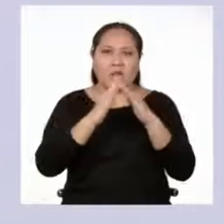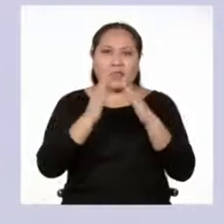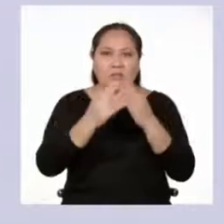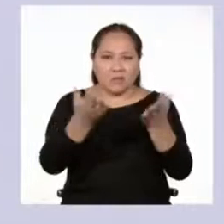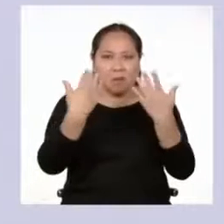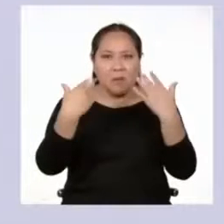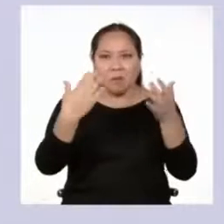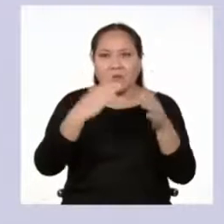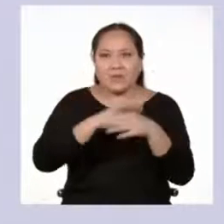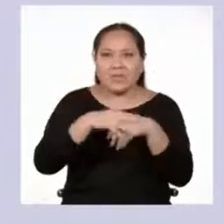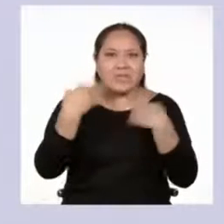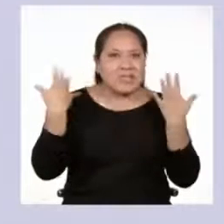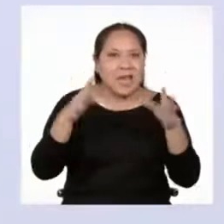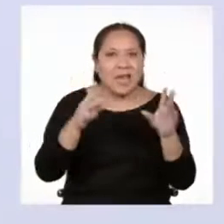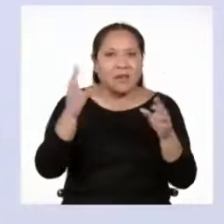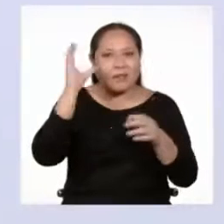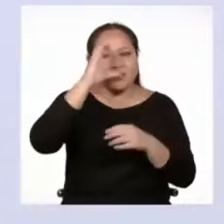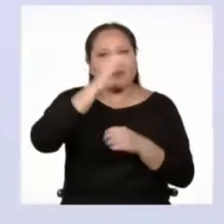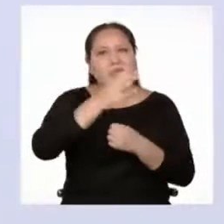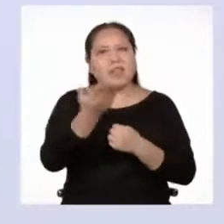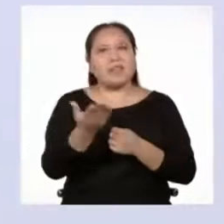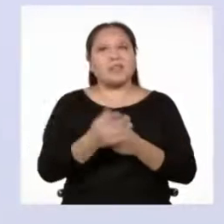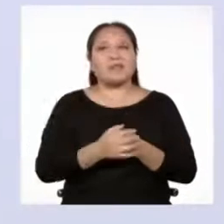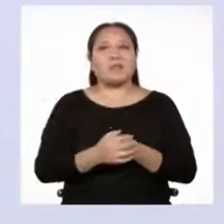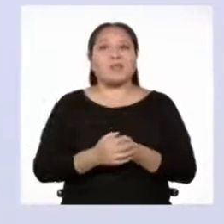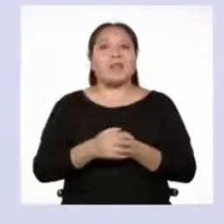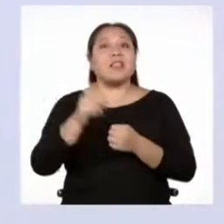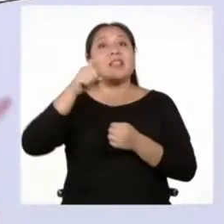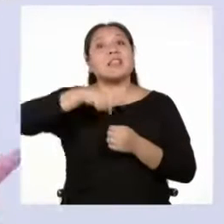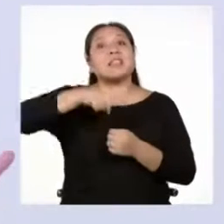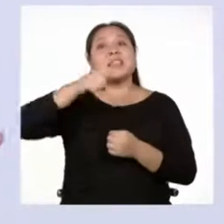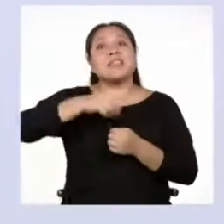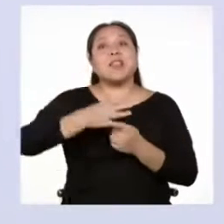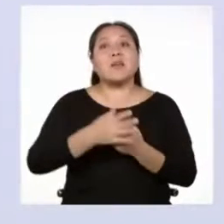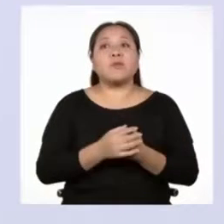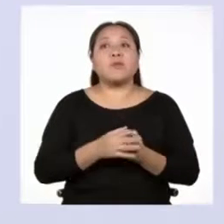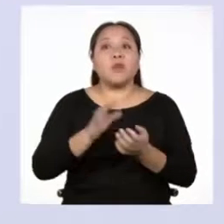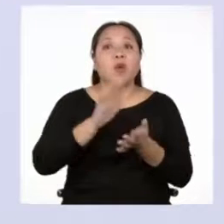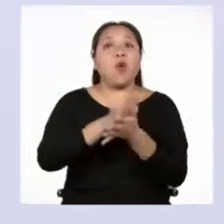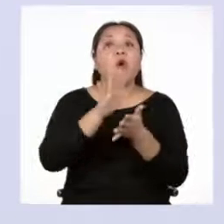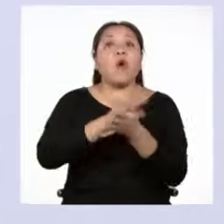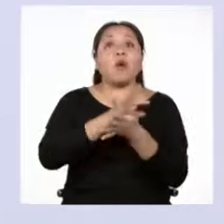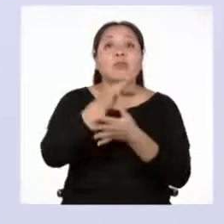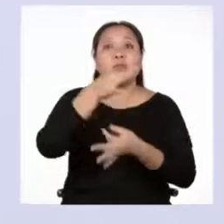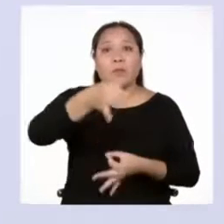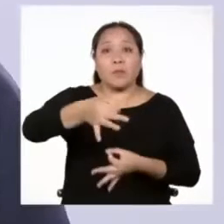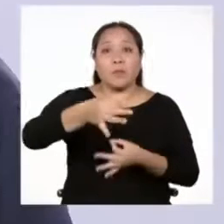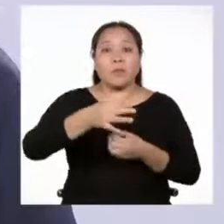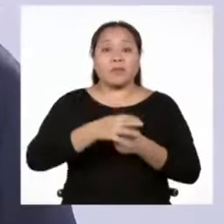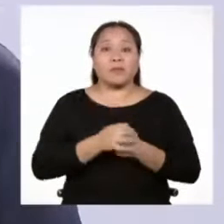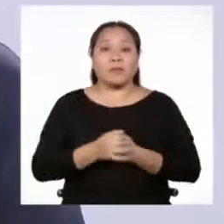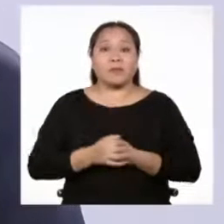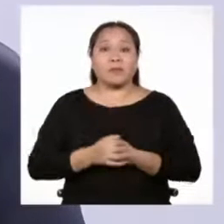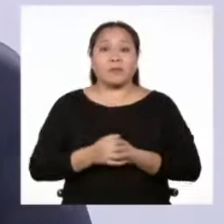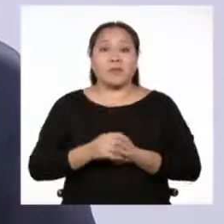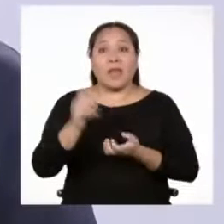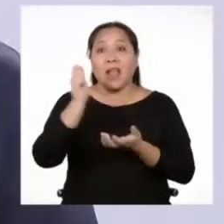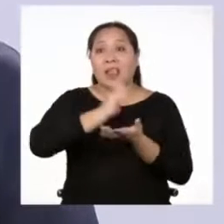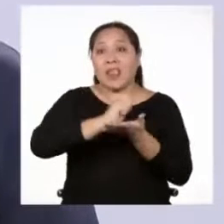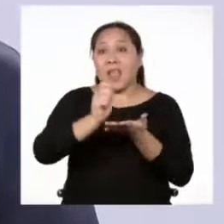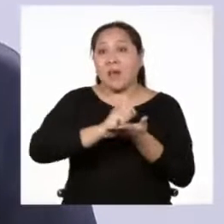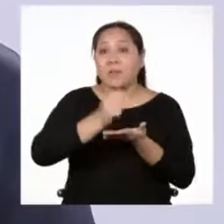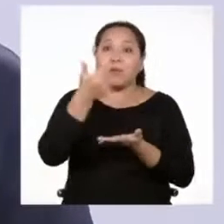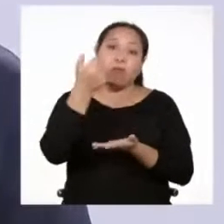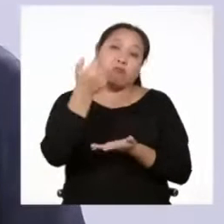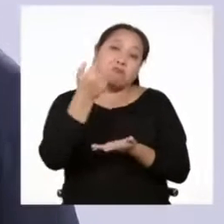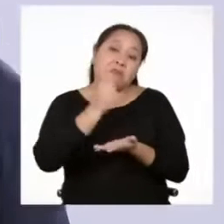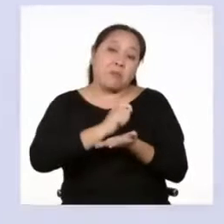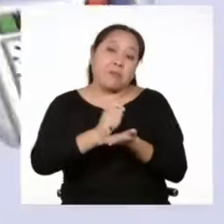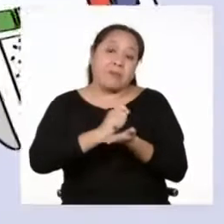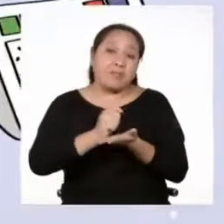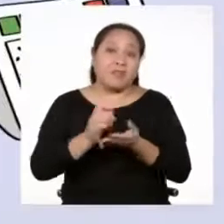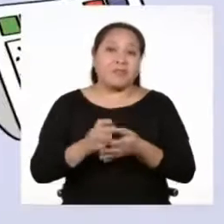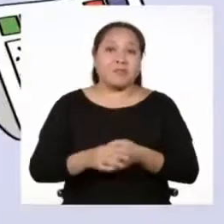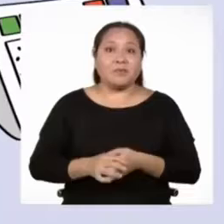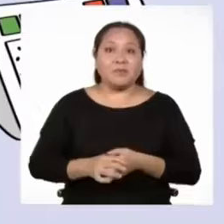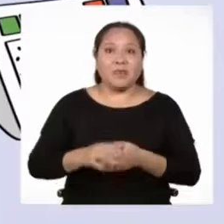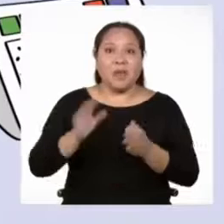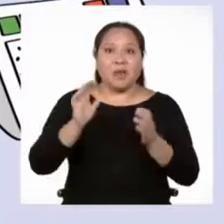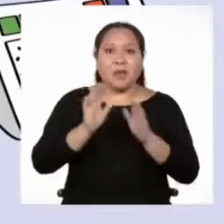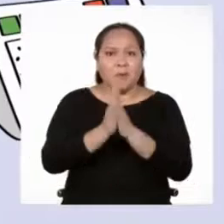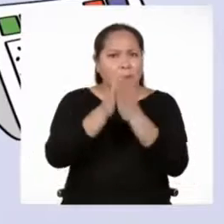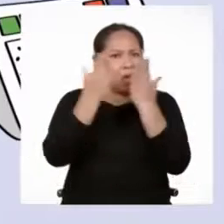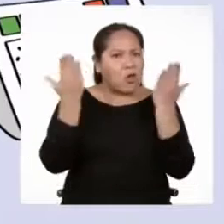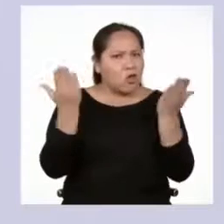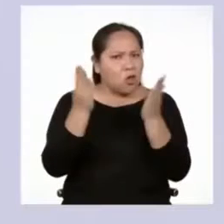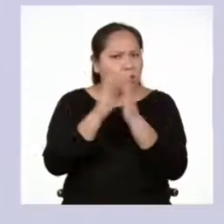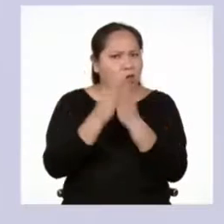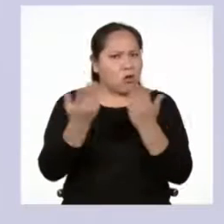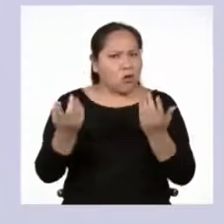vamos, manos a la obra, a buscarlos. Vamos a necesitar hojas de papel, lápiz o lapicero, periódicos o